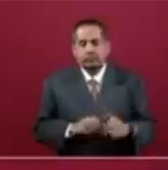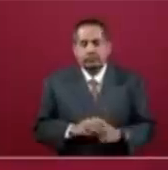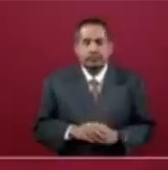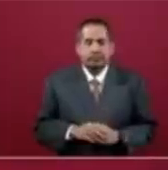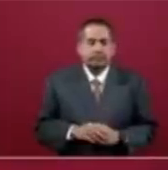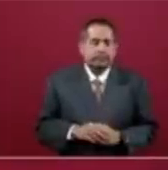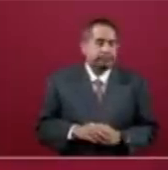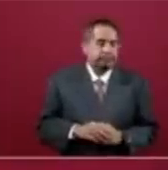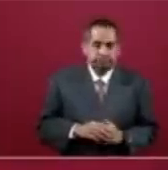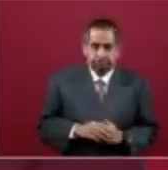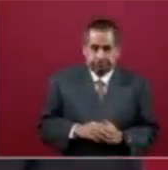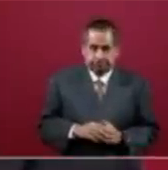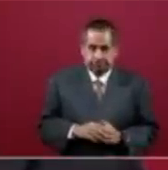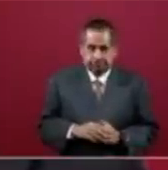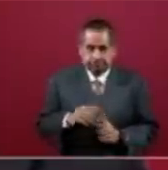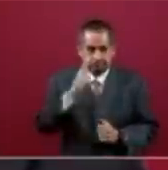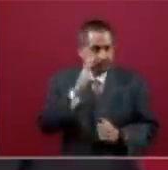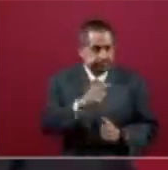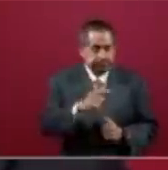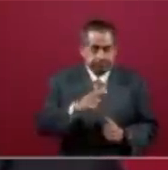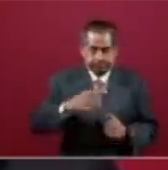es quitarme